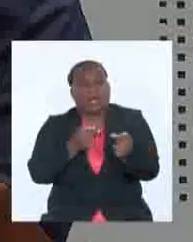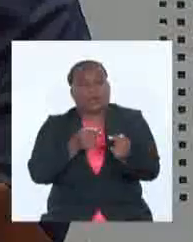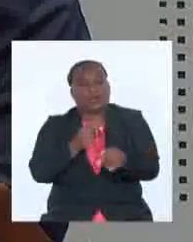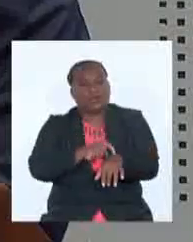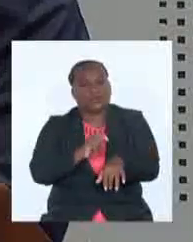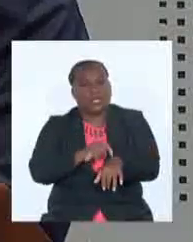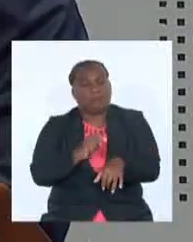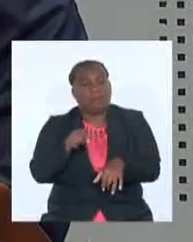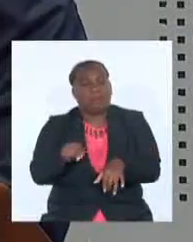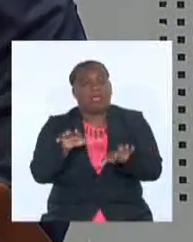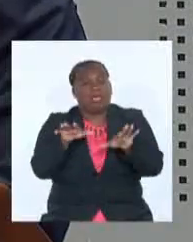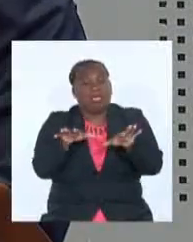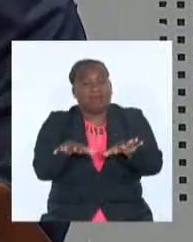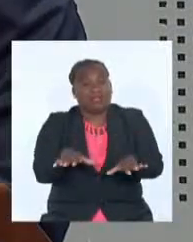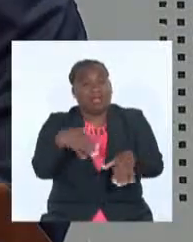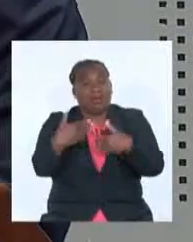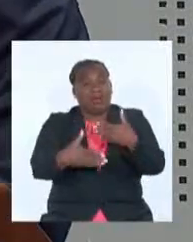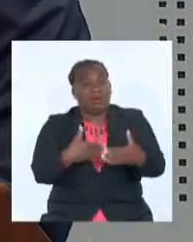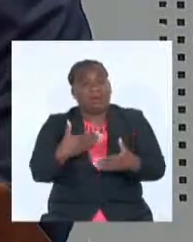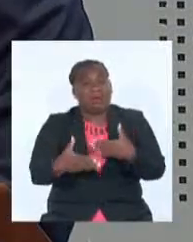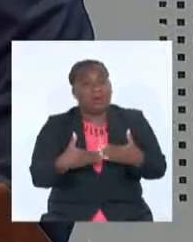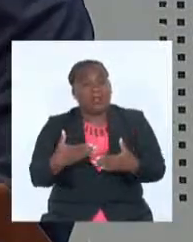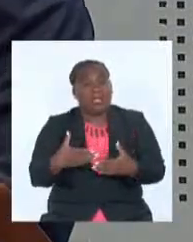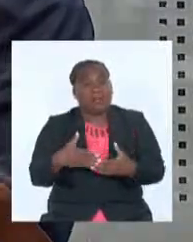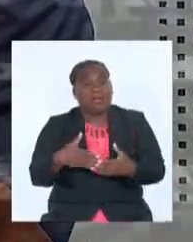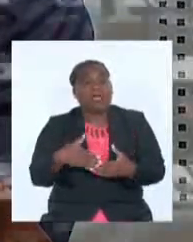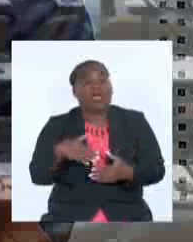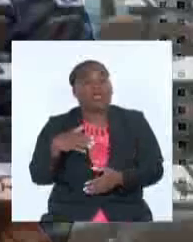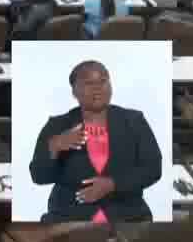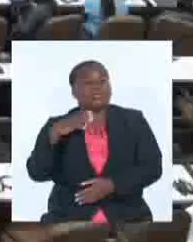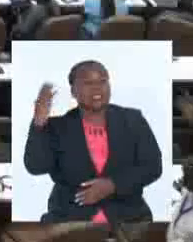ecológico que amenaza nuestra propia